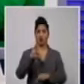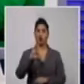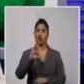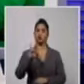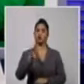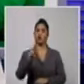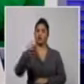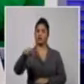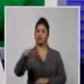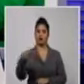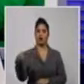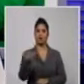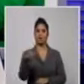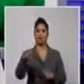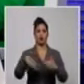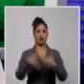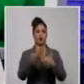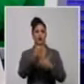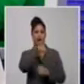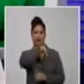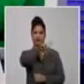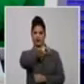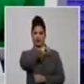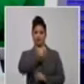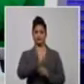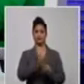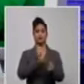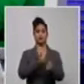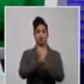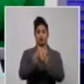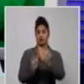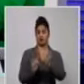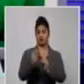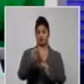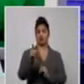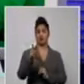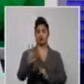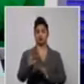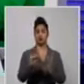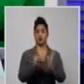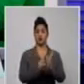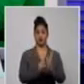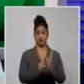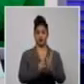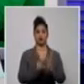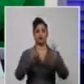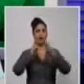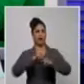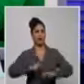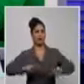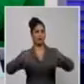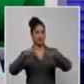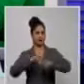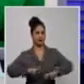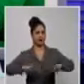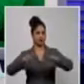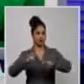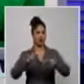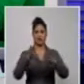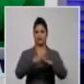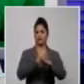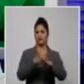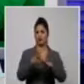Nuevamente ayer se procesan más de 18.000 muestras en los laboratorios de biología